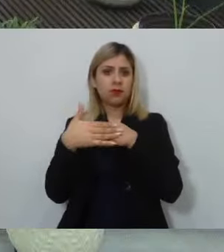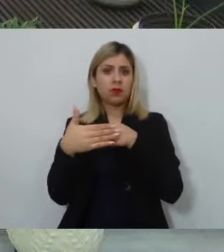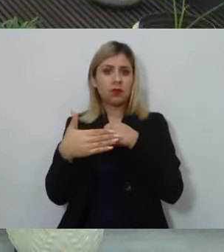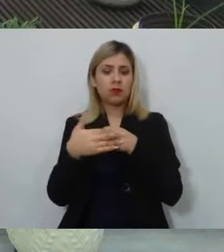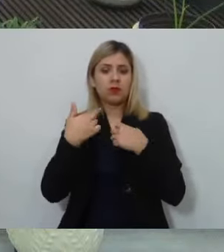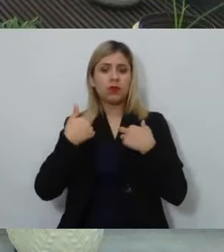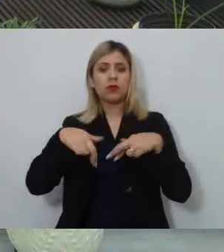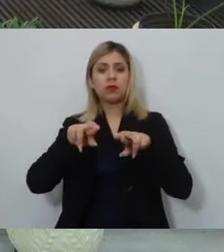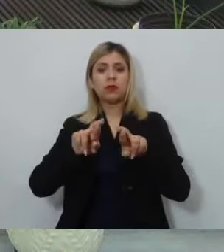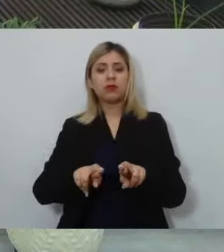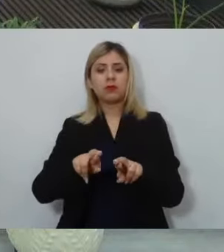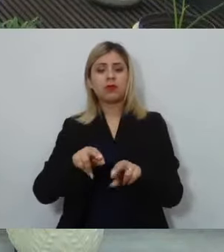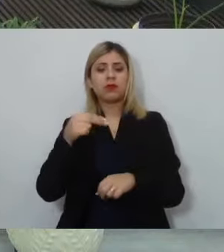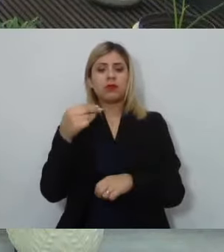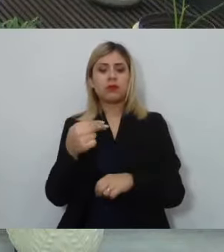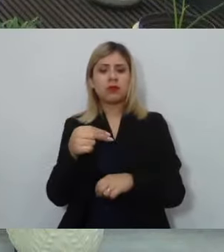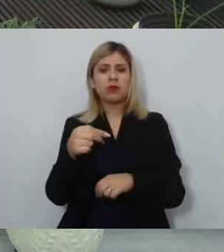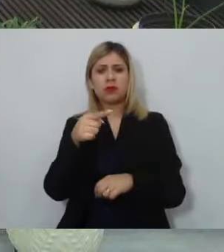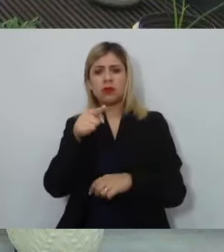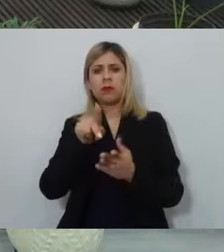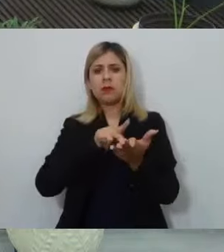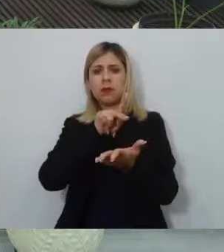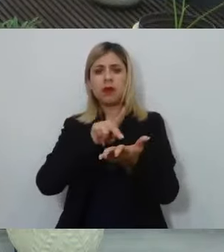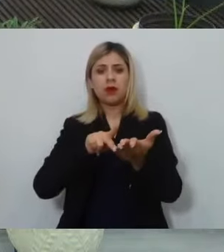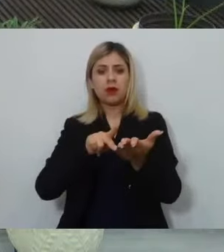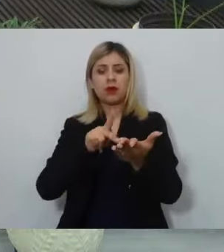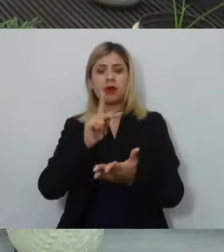Velázquez tiene usted la palabra señor